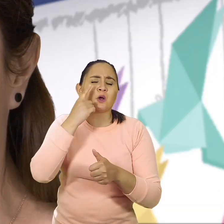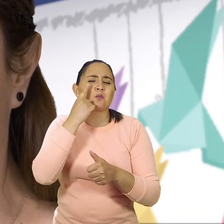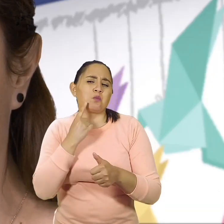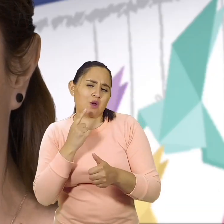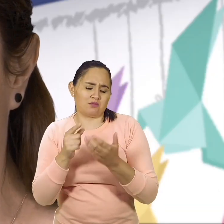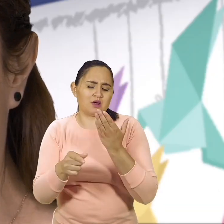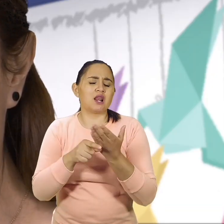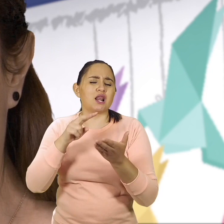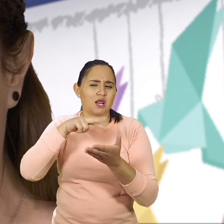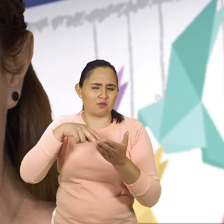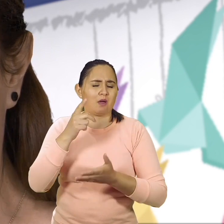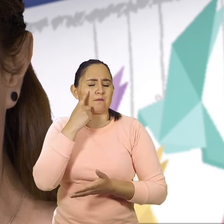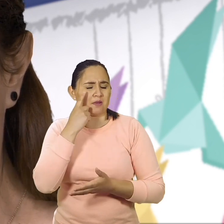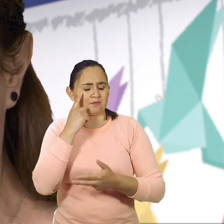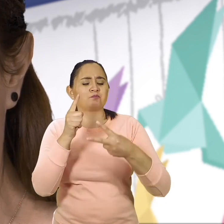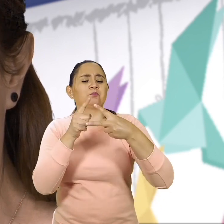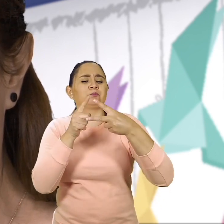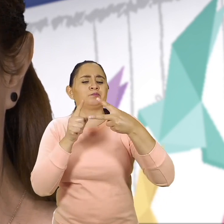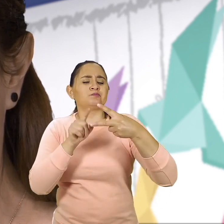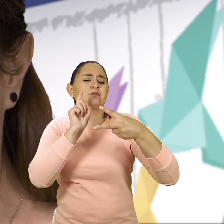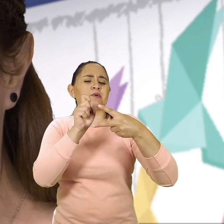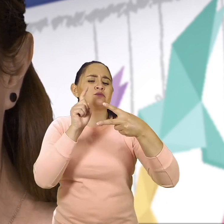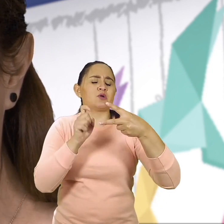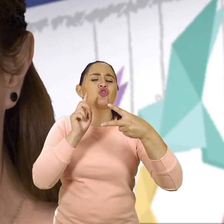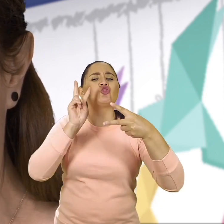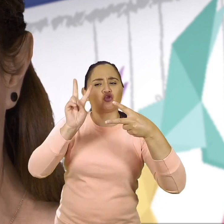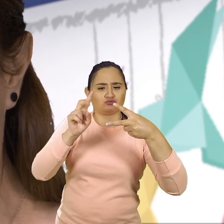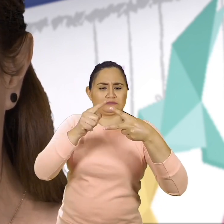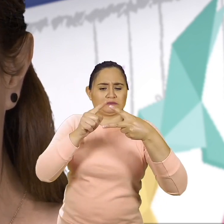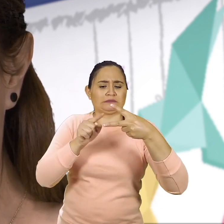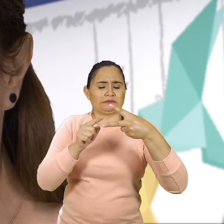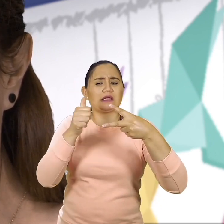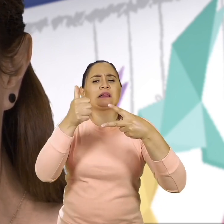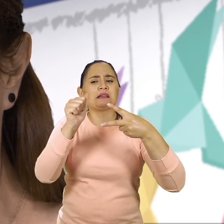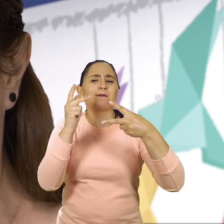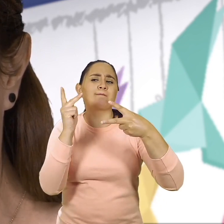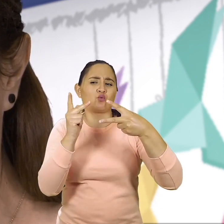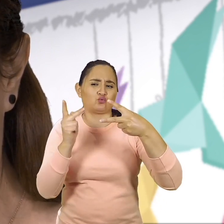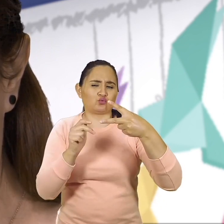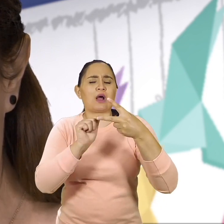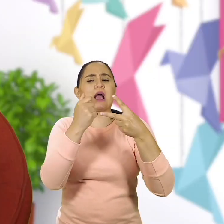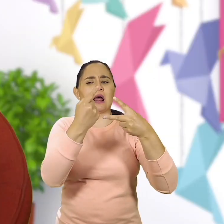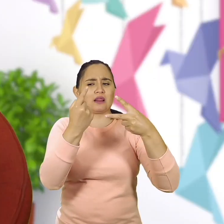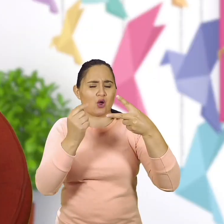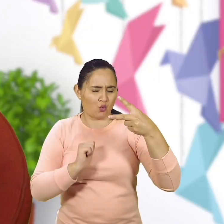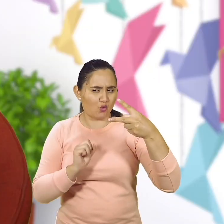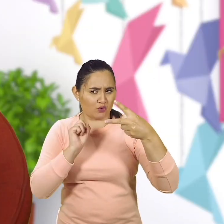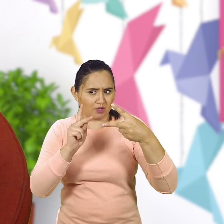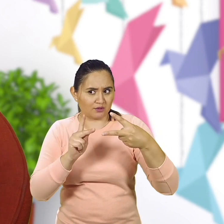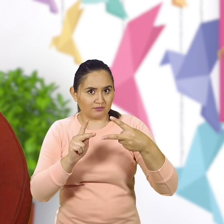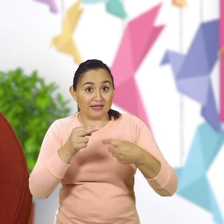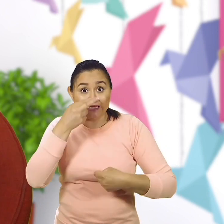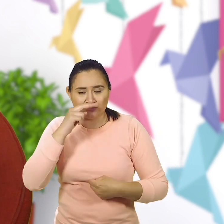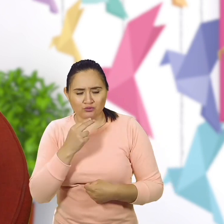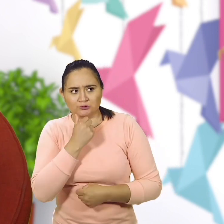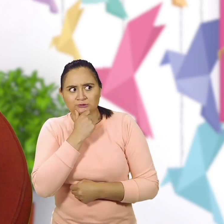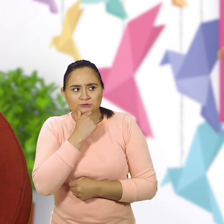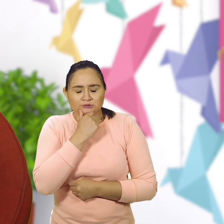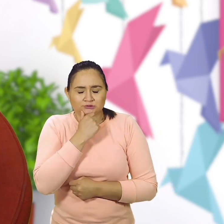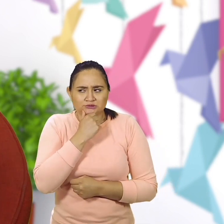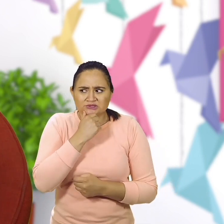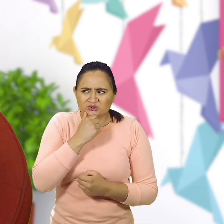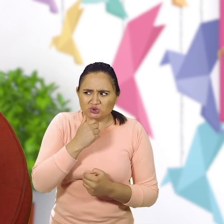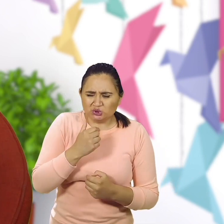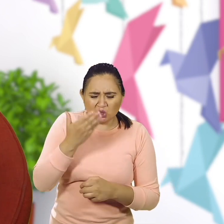A ver, Miguel, veamos si has entendido la historia de Pinocho. Son 2 preguntas, de 10 puntos cada una. Miguel se quedó frío,